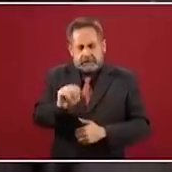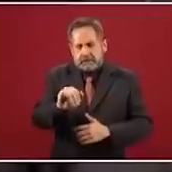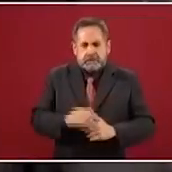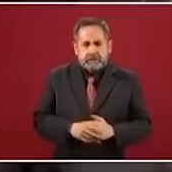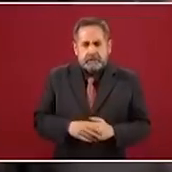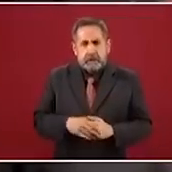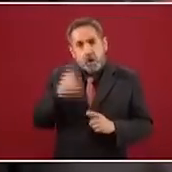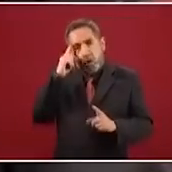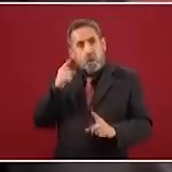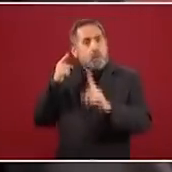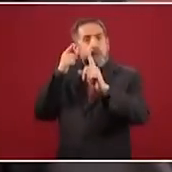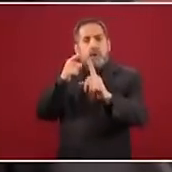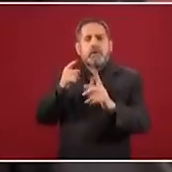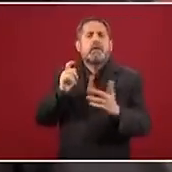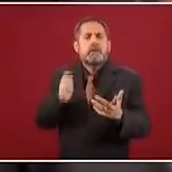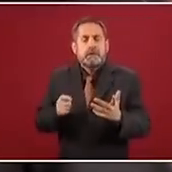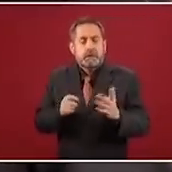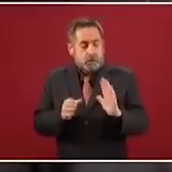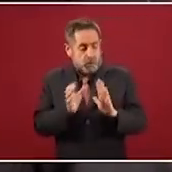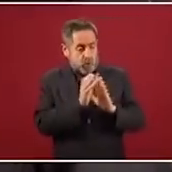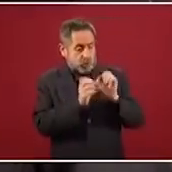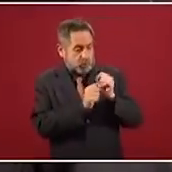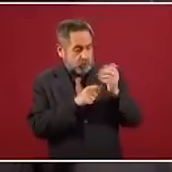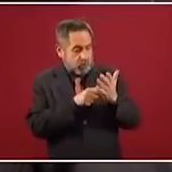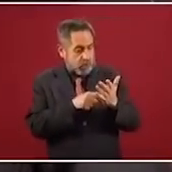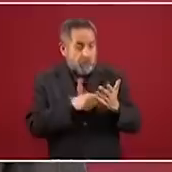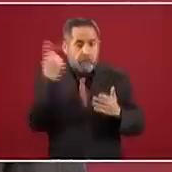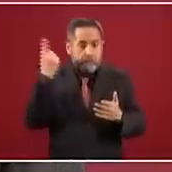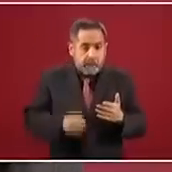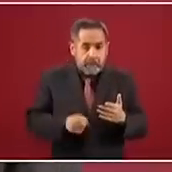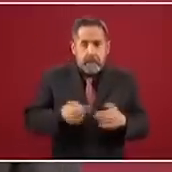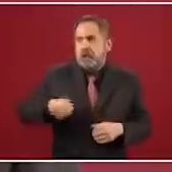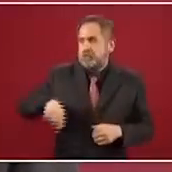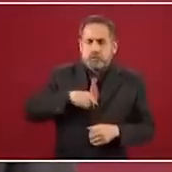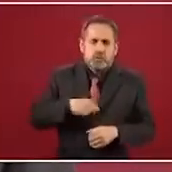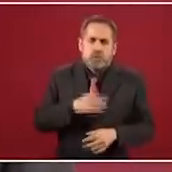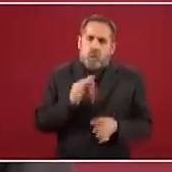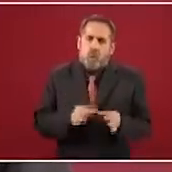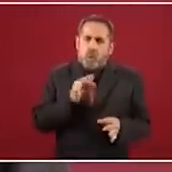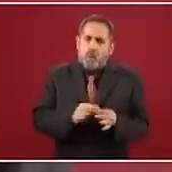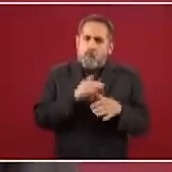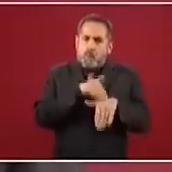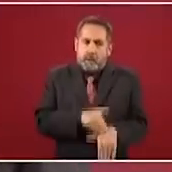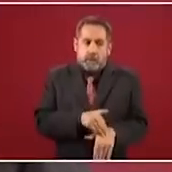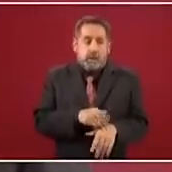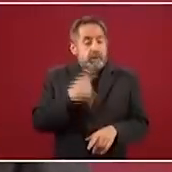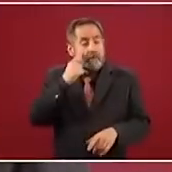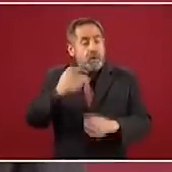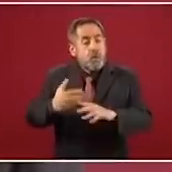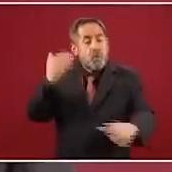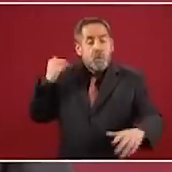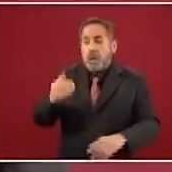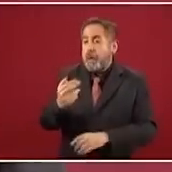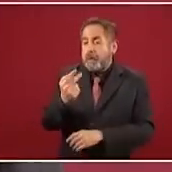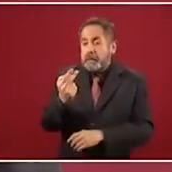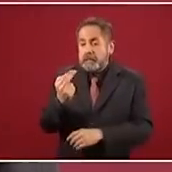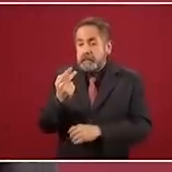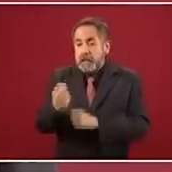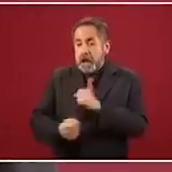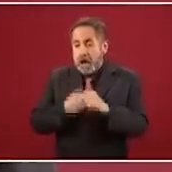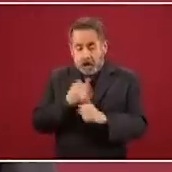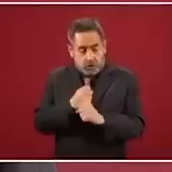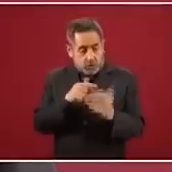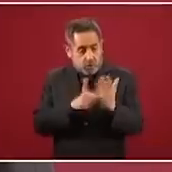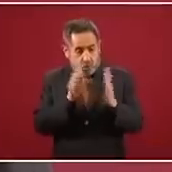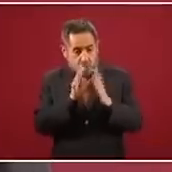El propósito es cumplir con la Constitución. Es que desde hace 25 años se